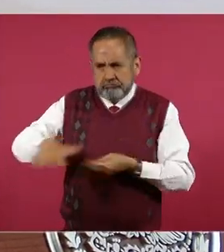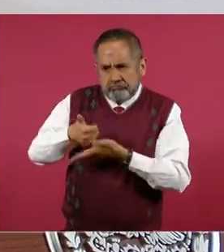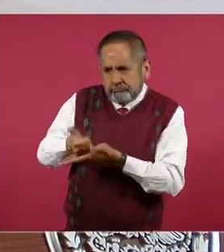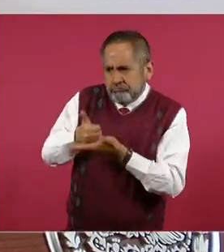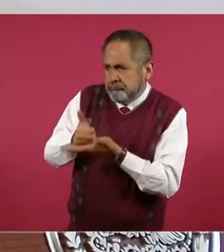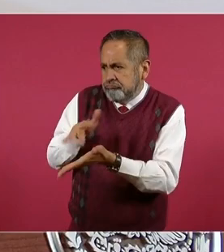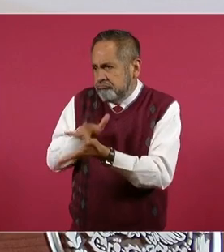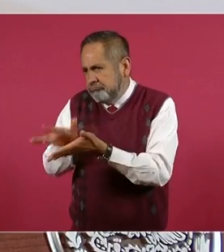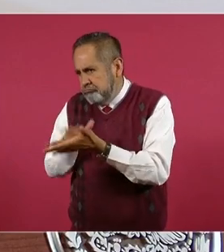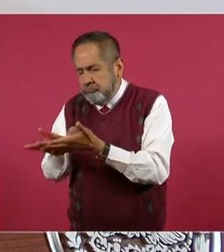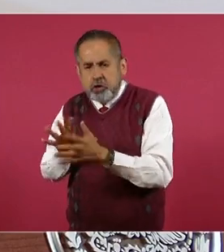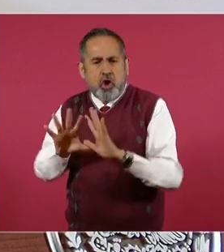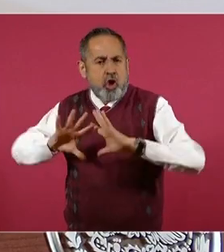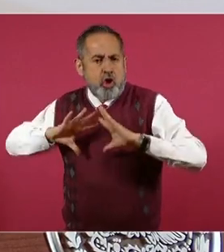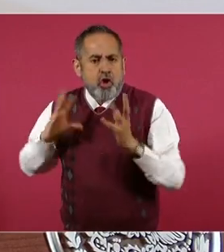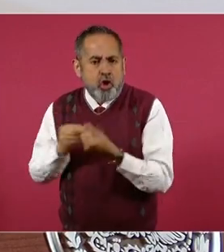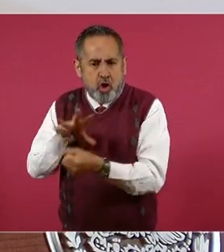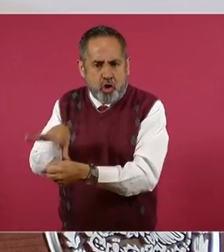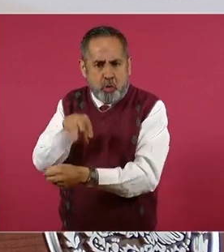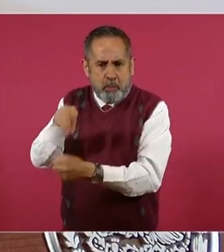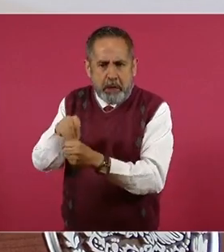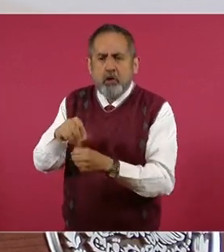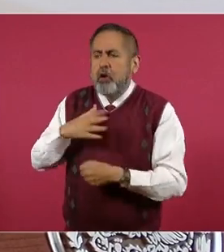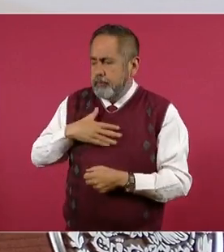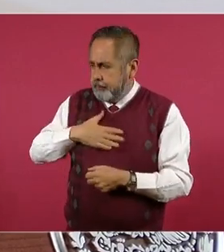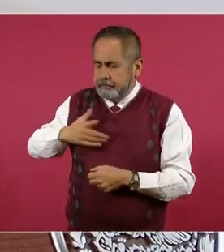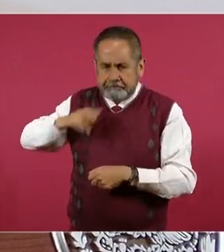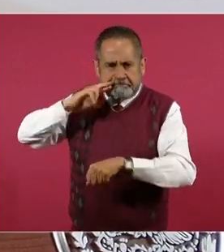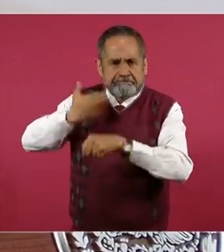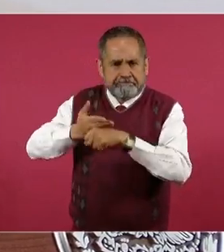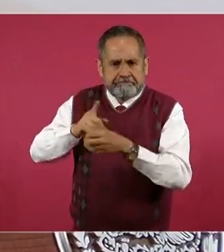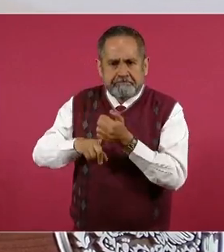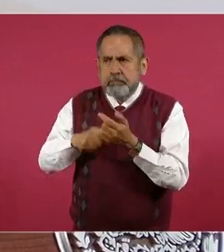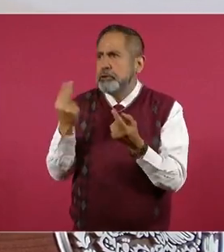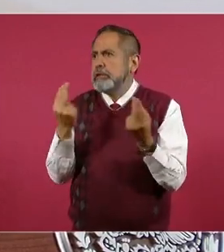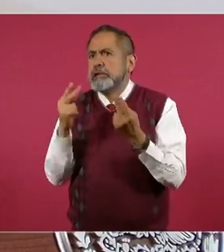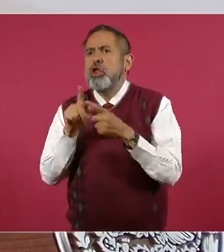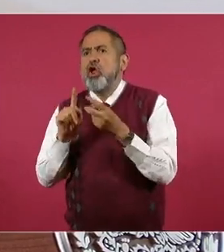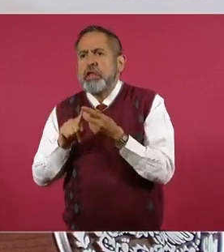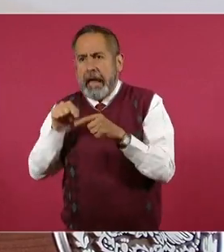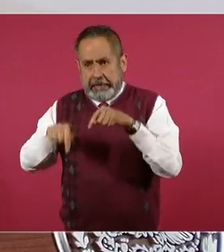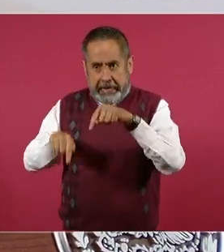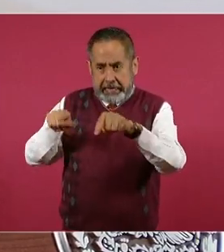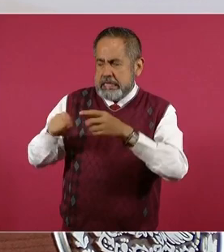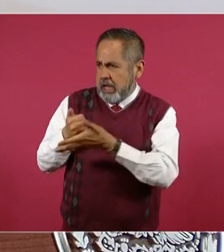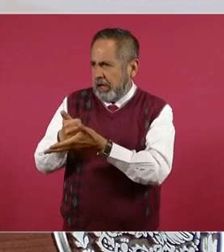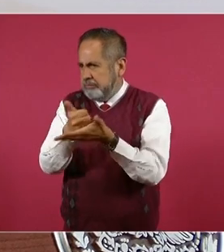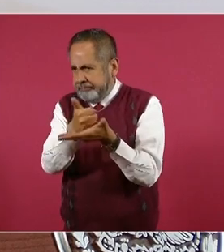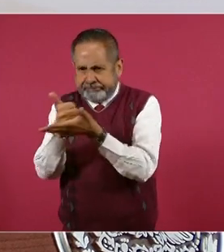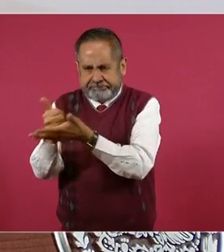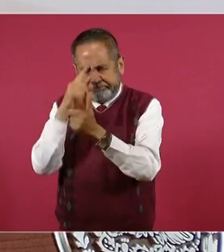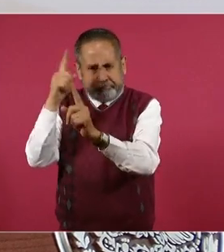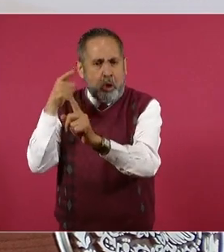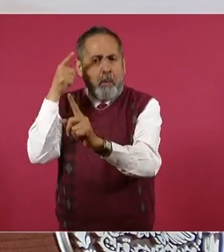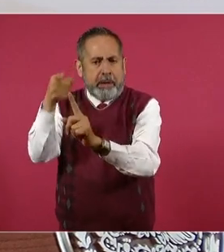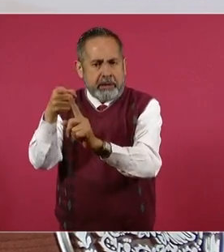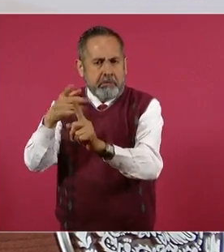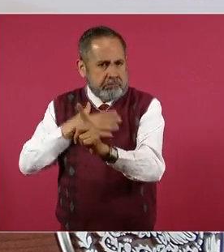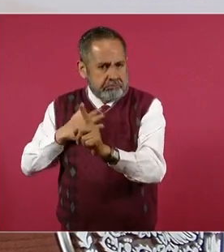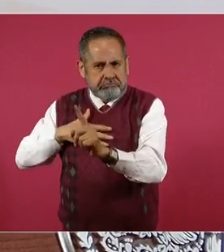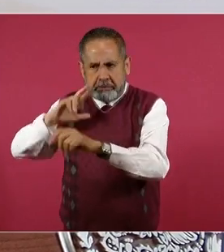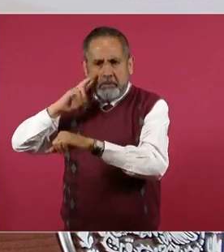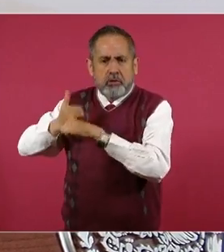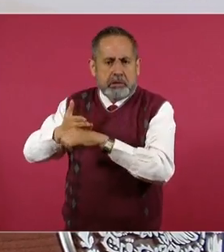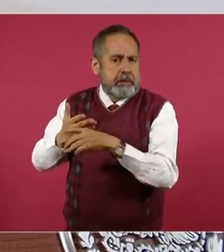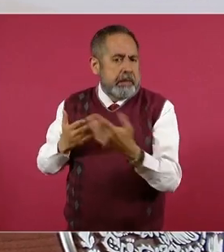y atender el 100% de la demanda nacional. Para llegar a este objetivo, tenemos